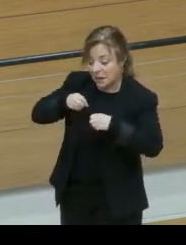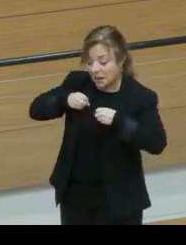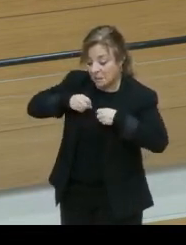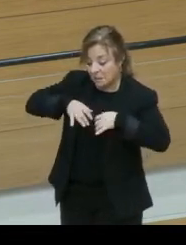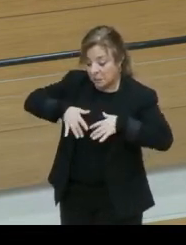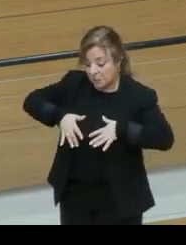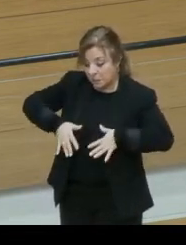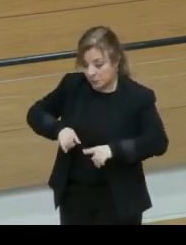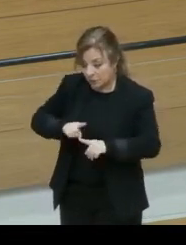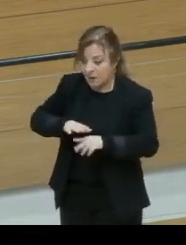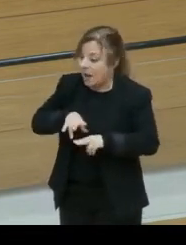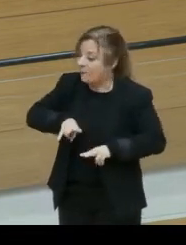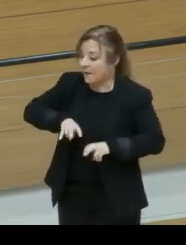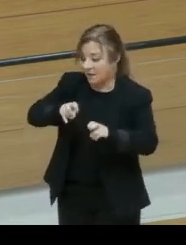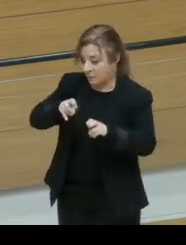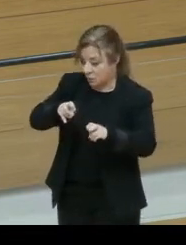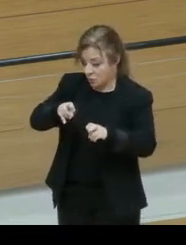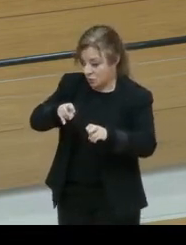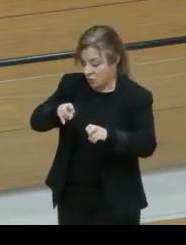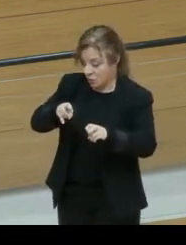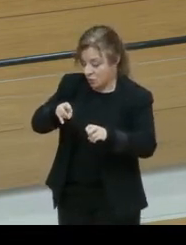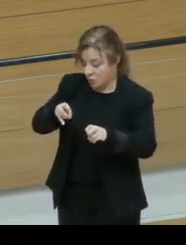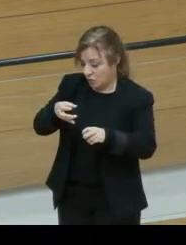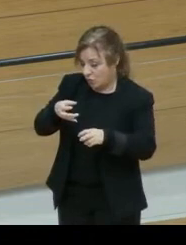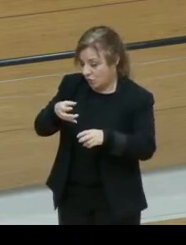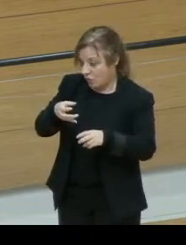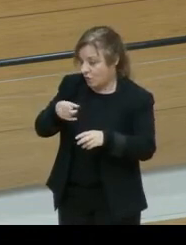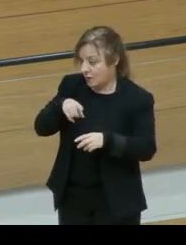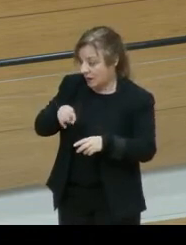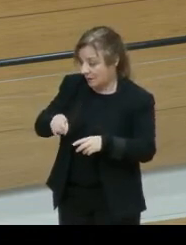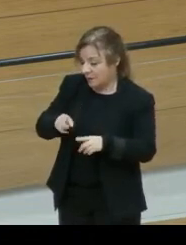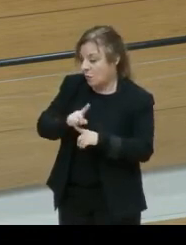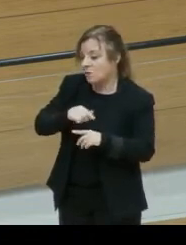inicio del tumor, no en el caso ya más avanzado.